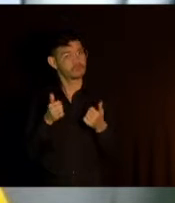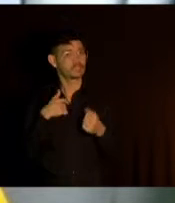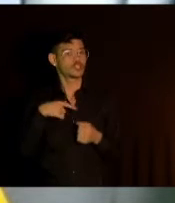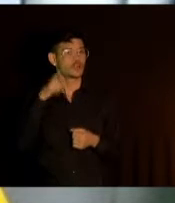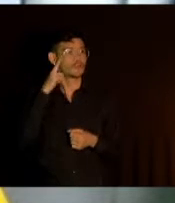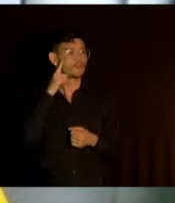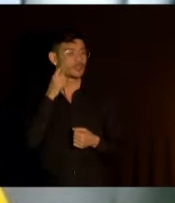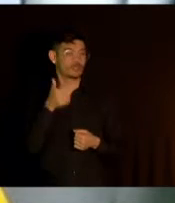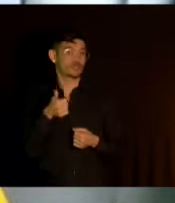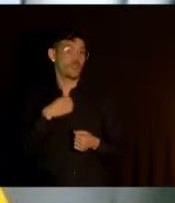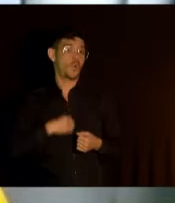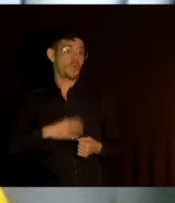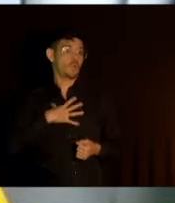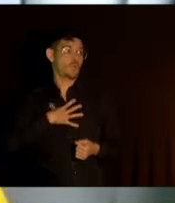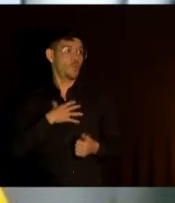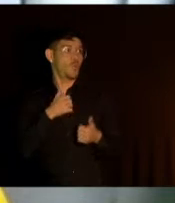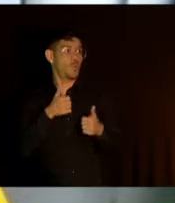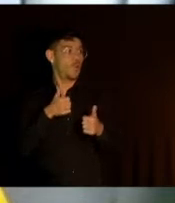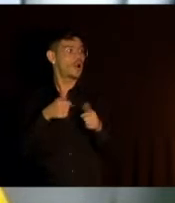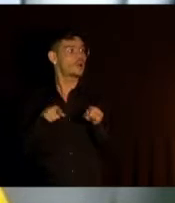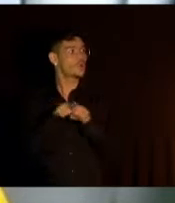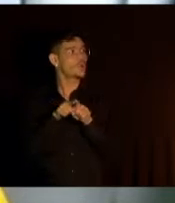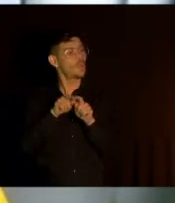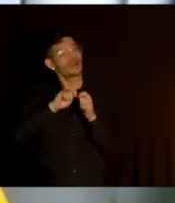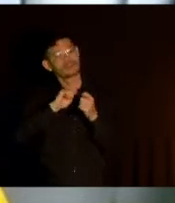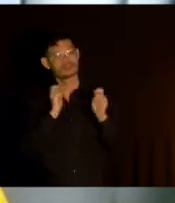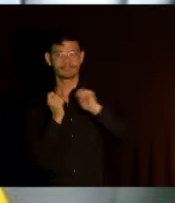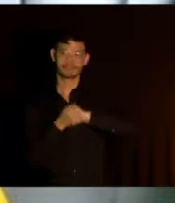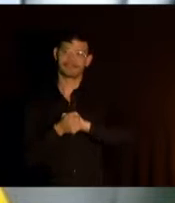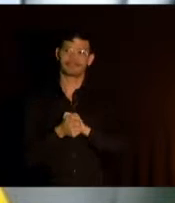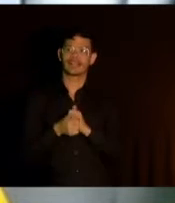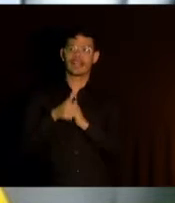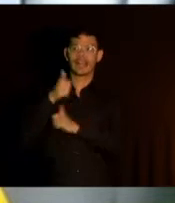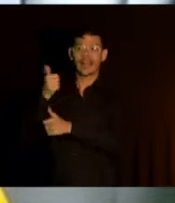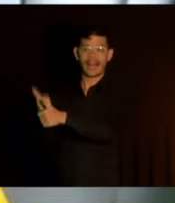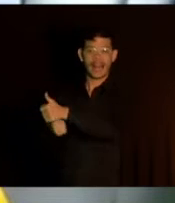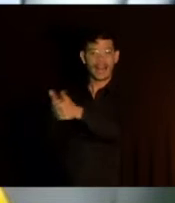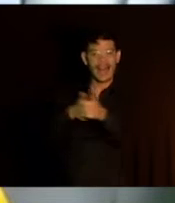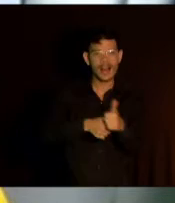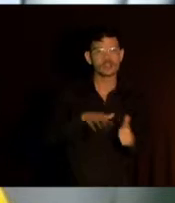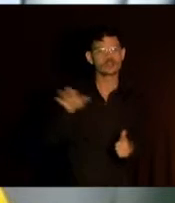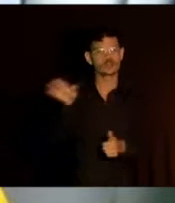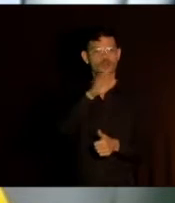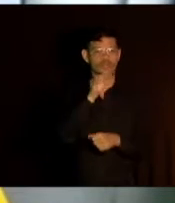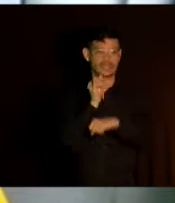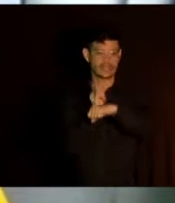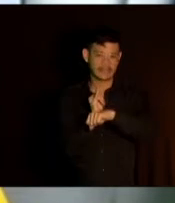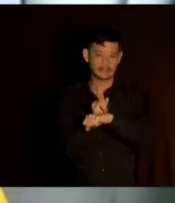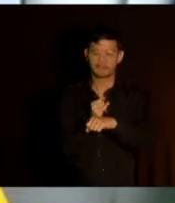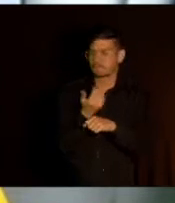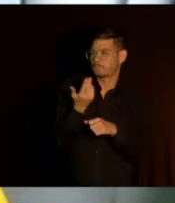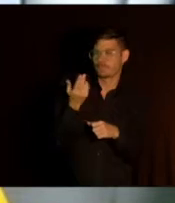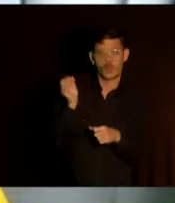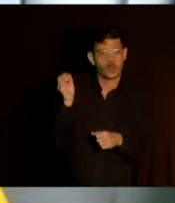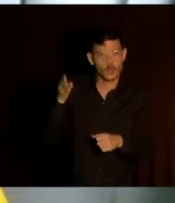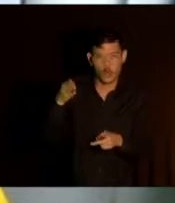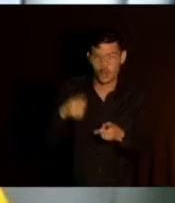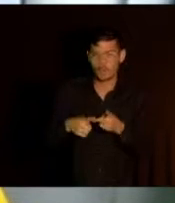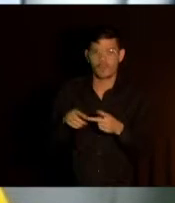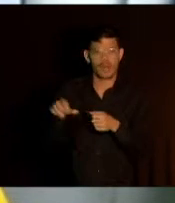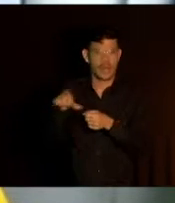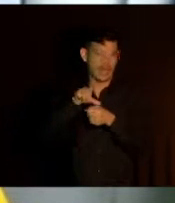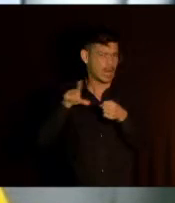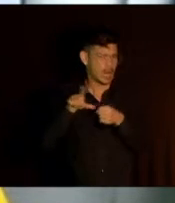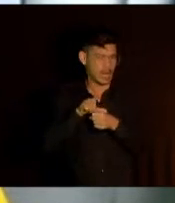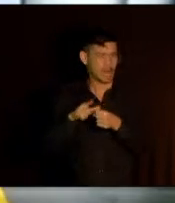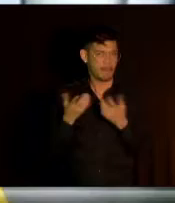para potencializar cada una de las instituciones que conforman el deporte, llámese clubes, ligas, y por